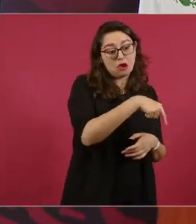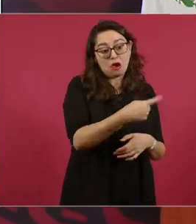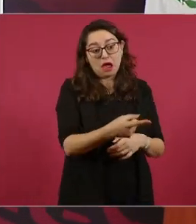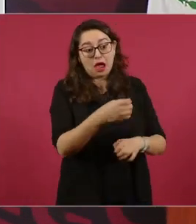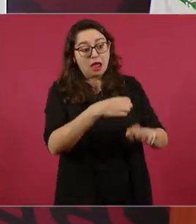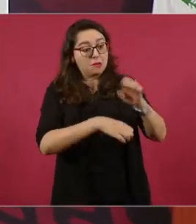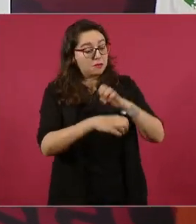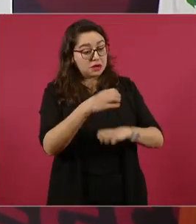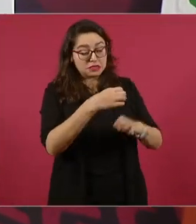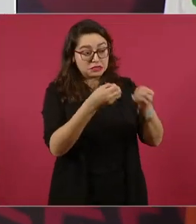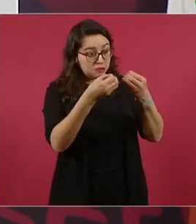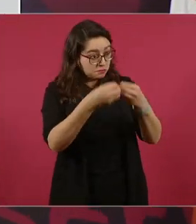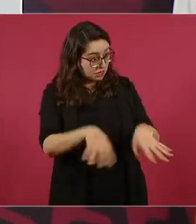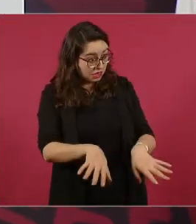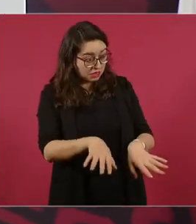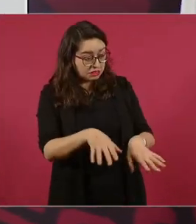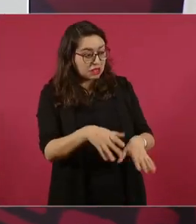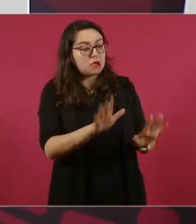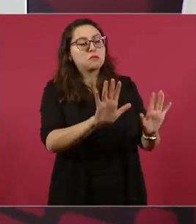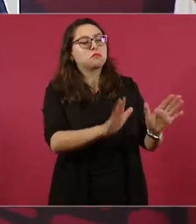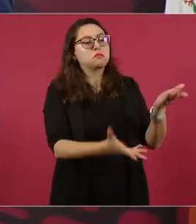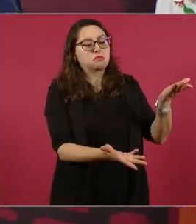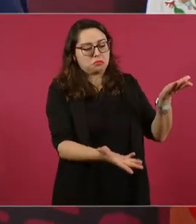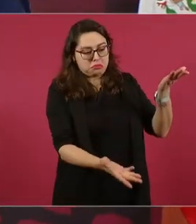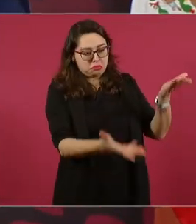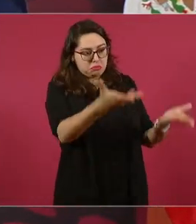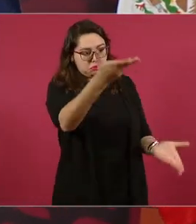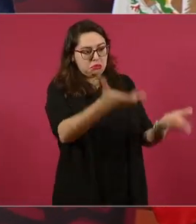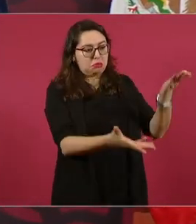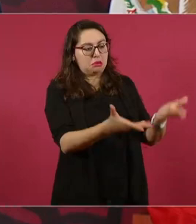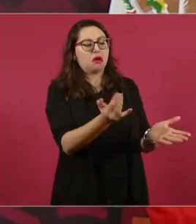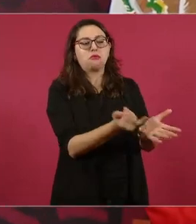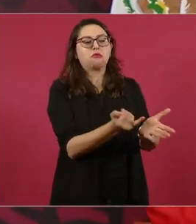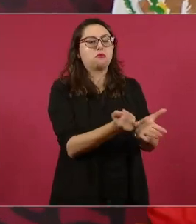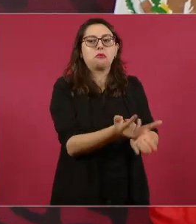alguien tiene una empresa fuerte y obtiene utilidades